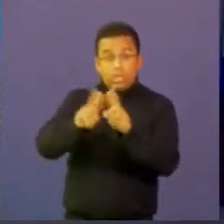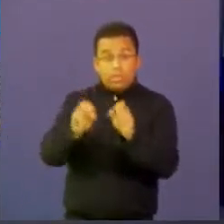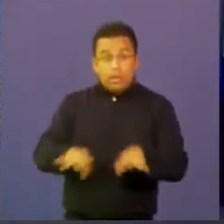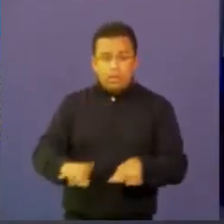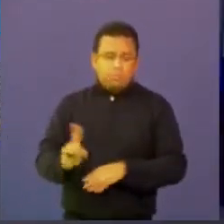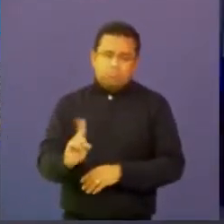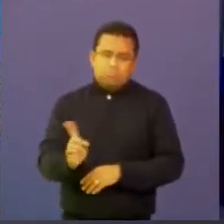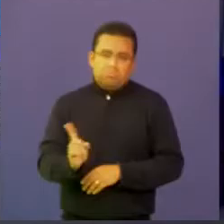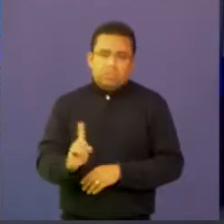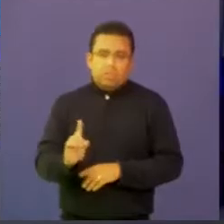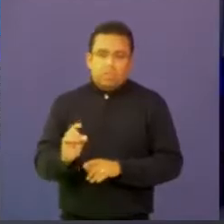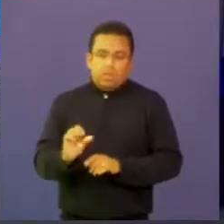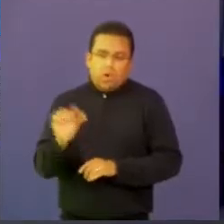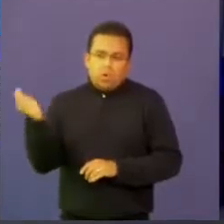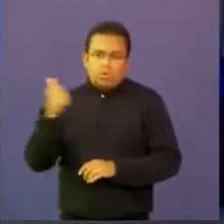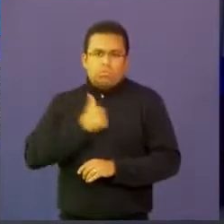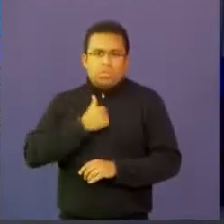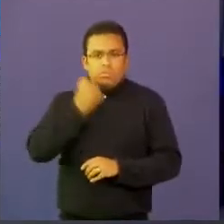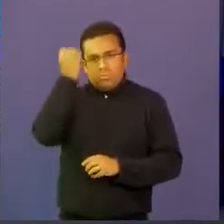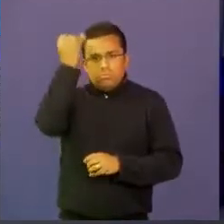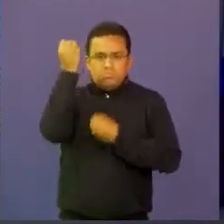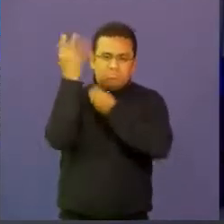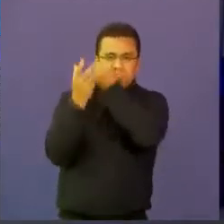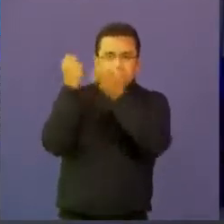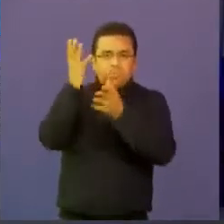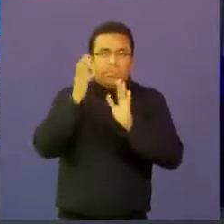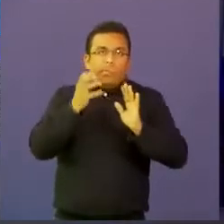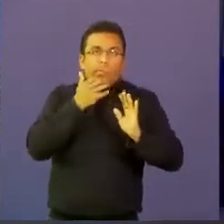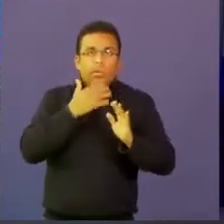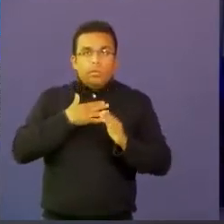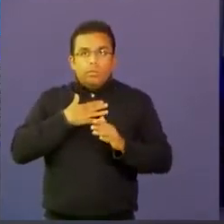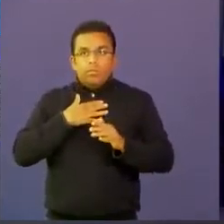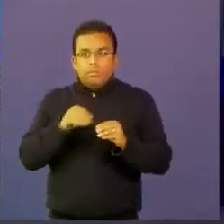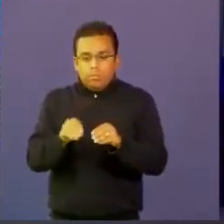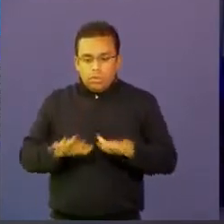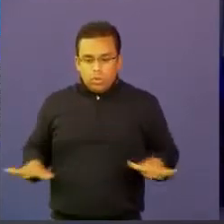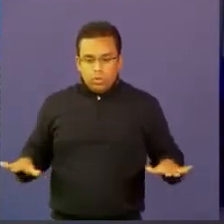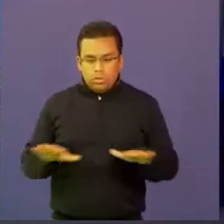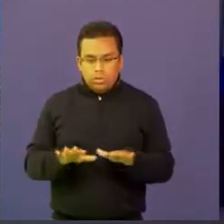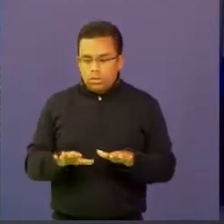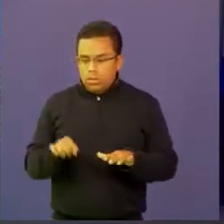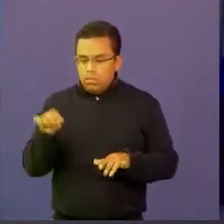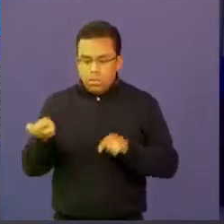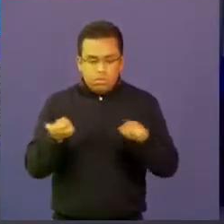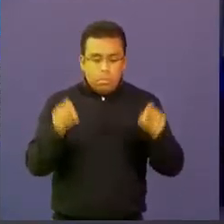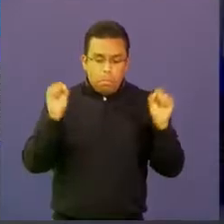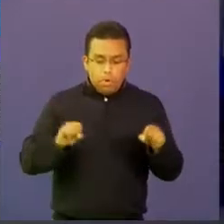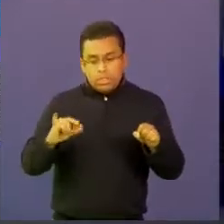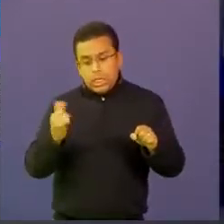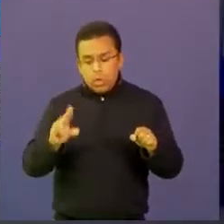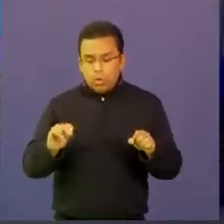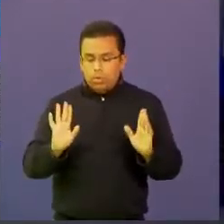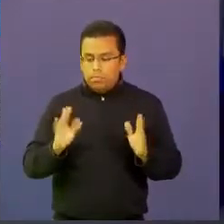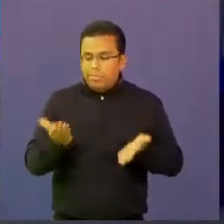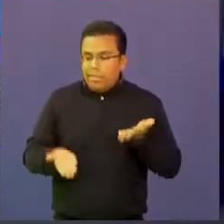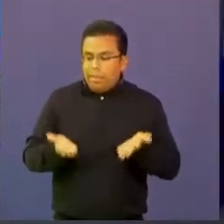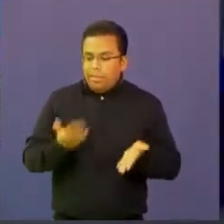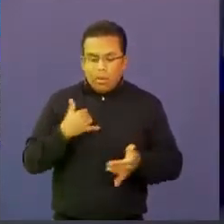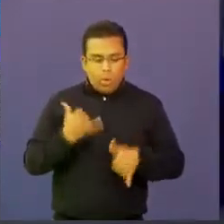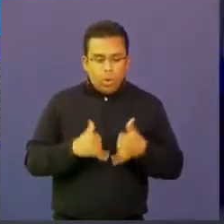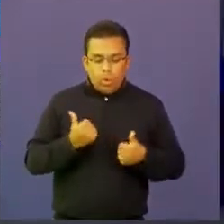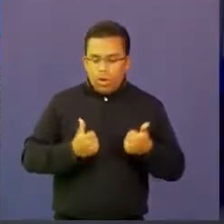hacer un trabajo de creatividad es decir voy a adaptar mis condiciones para poder lograr un juego y para poder lograr